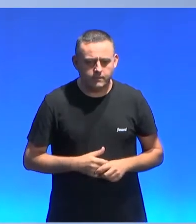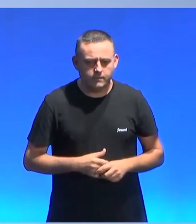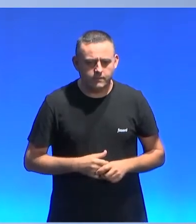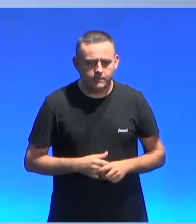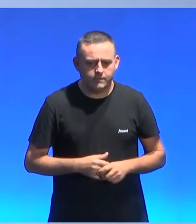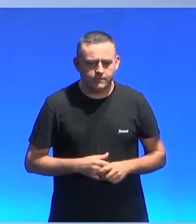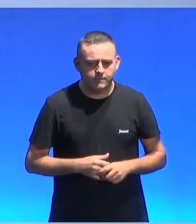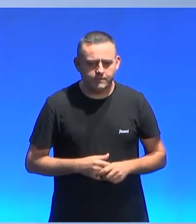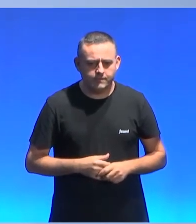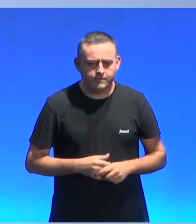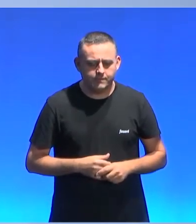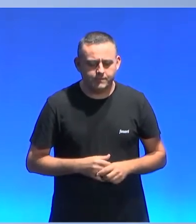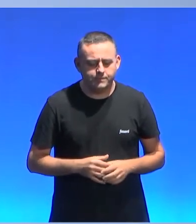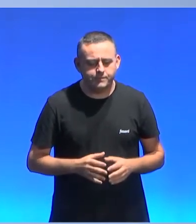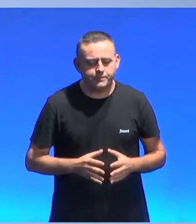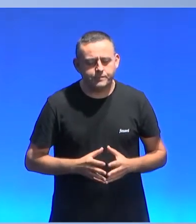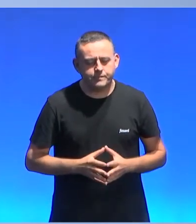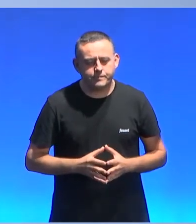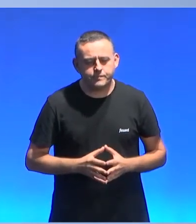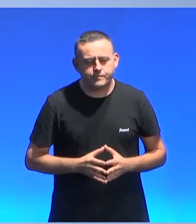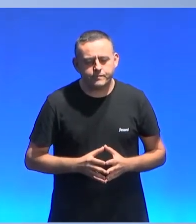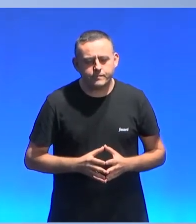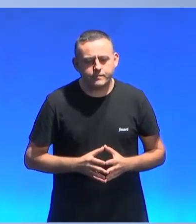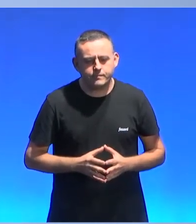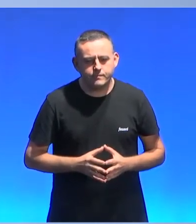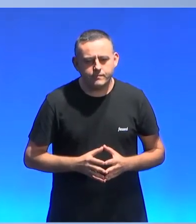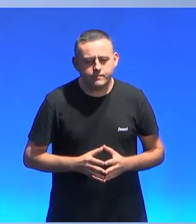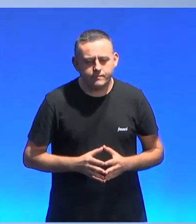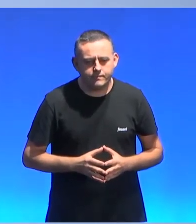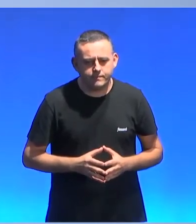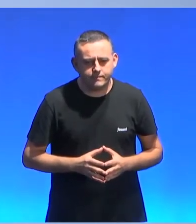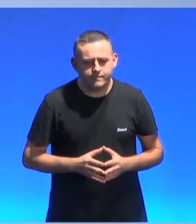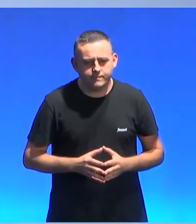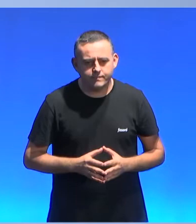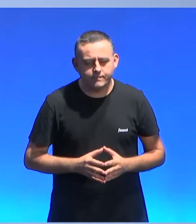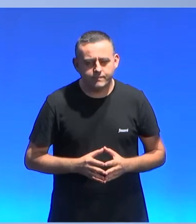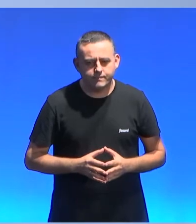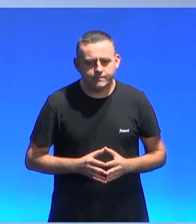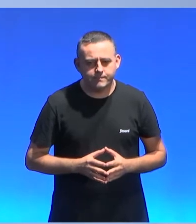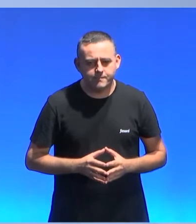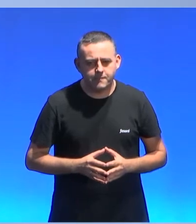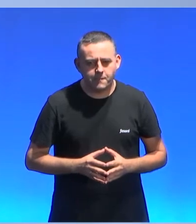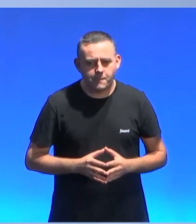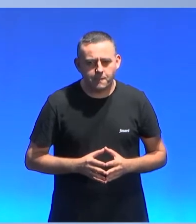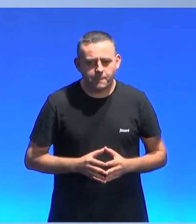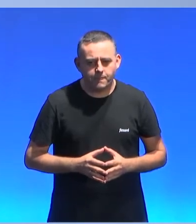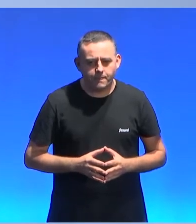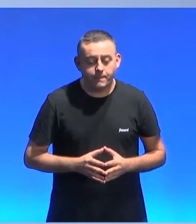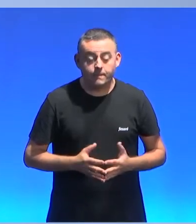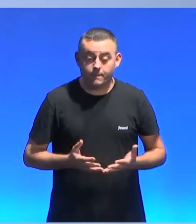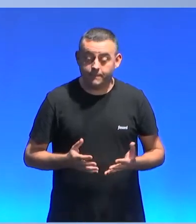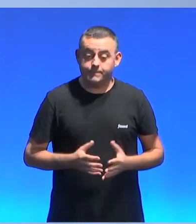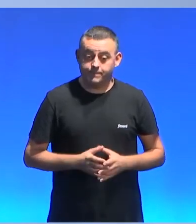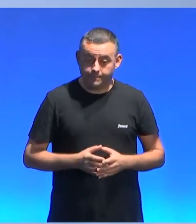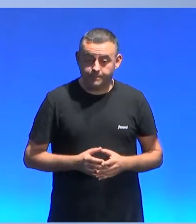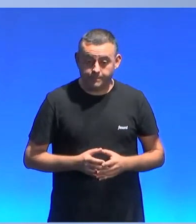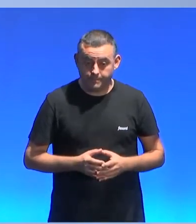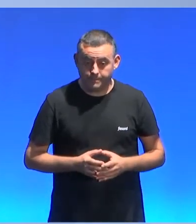¿Por qué? Yo le comenté esto, en alguna manera lo